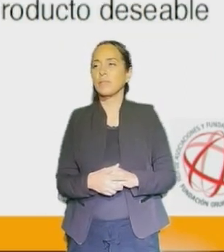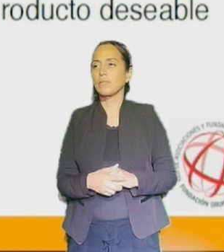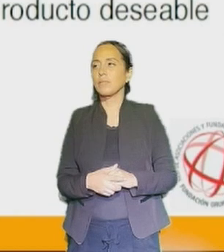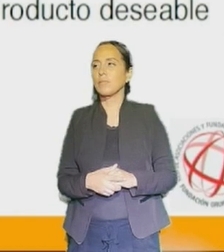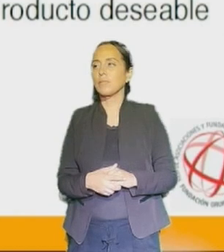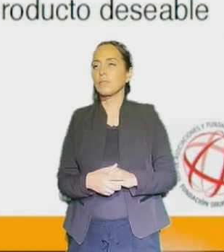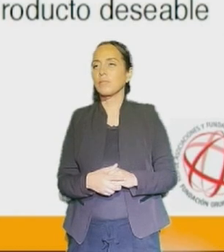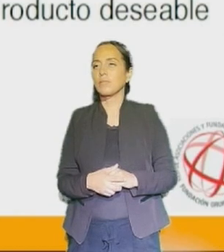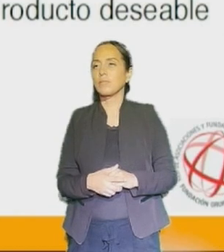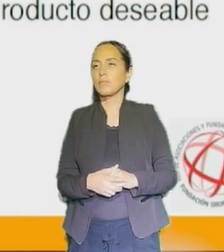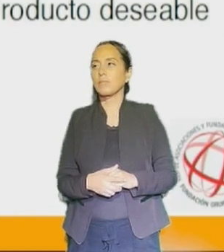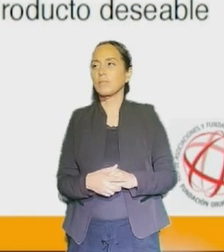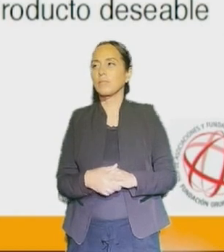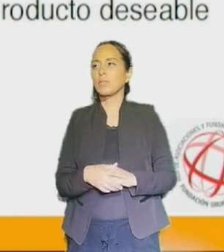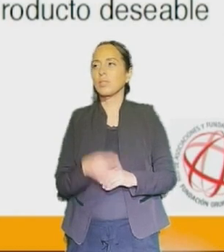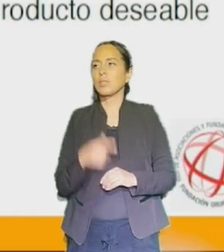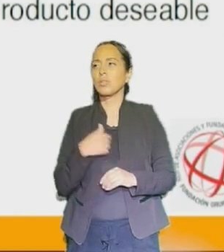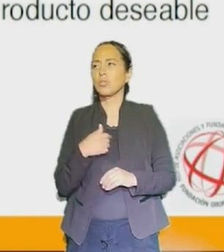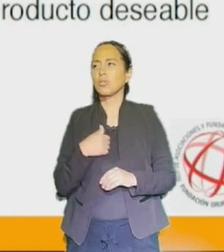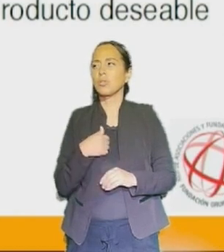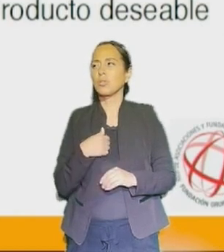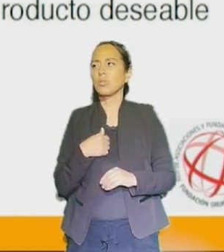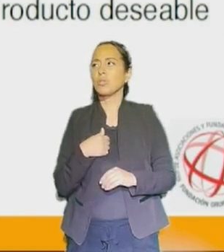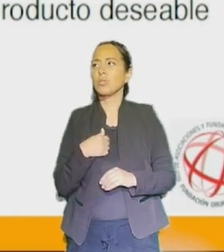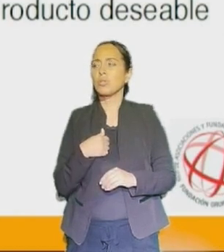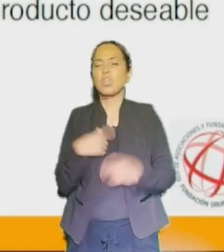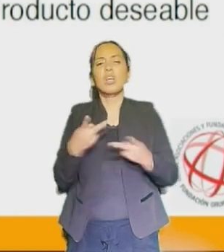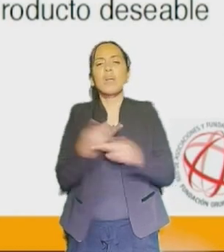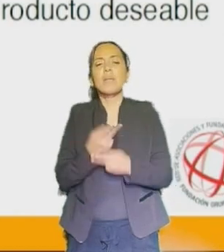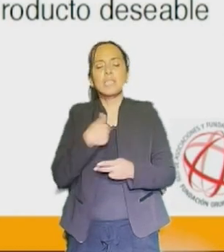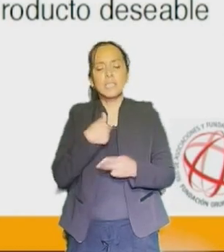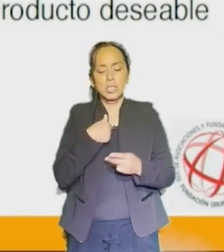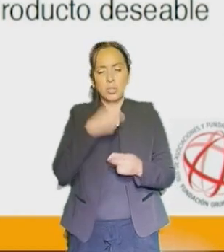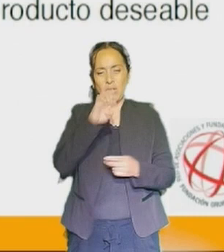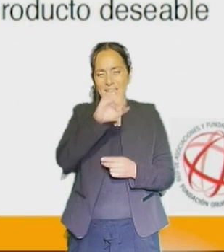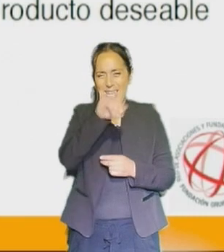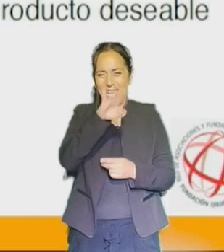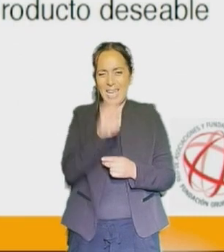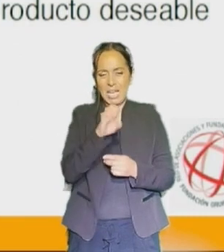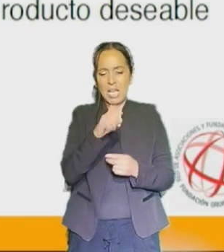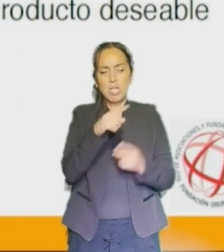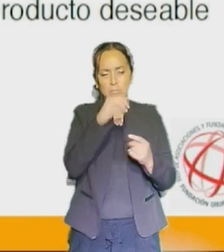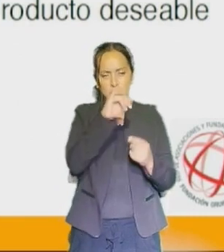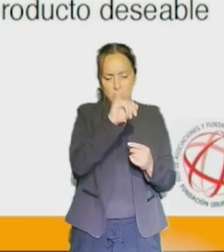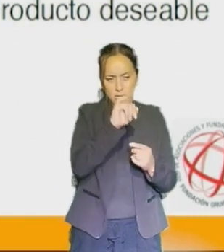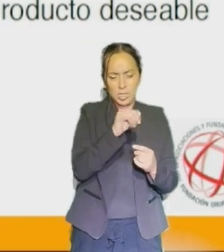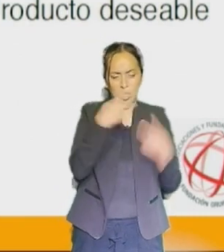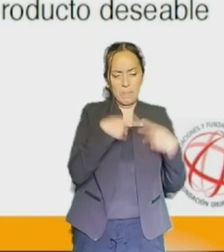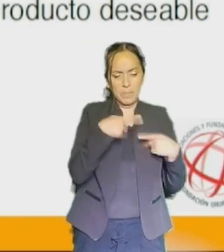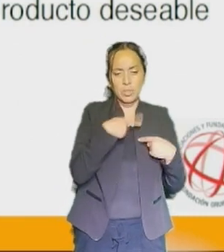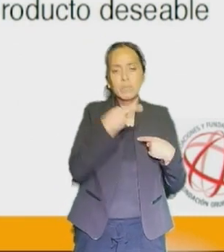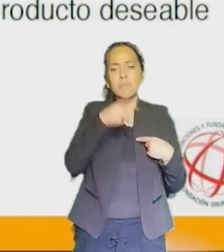Ahí está. ¿Qué pasa si estoy en más de 2 ejes? ¿Dos ejes? Ah, bueno, uno tenemos el de